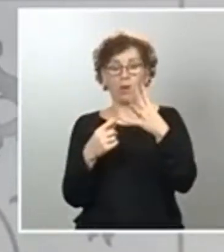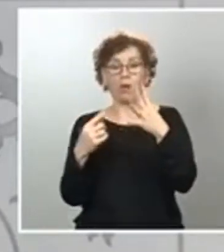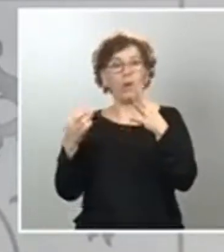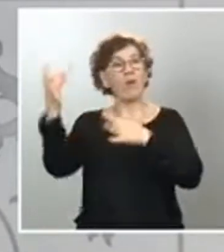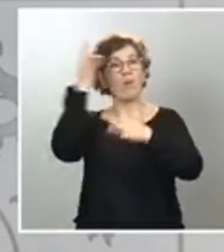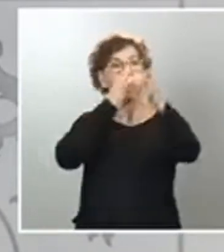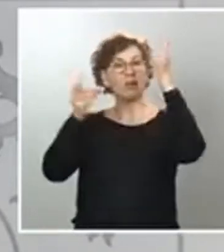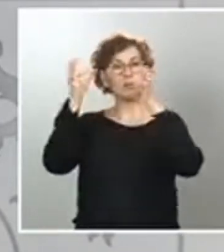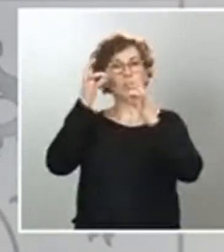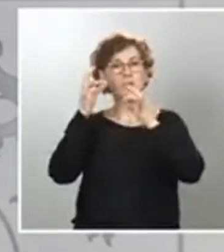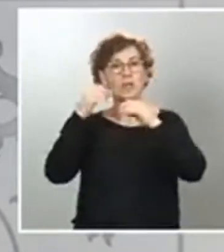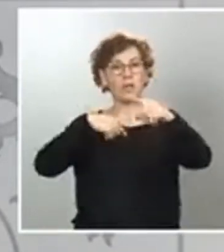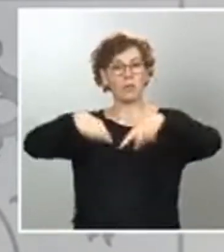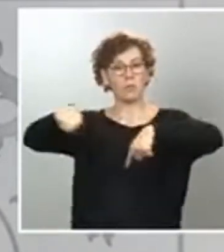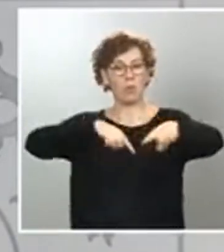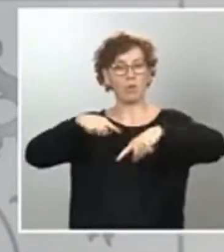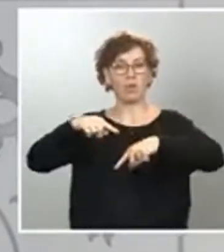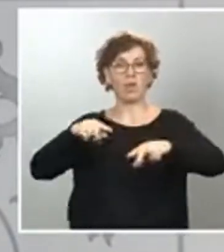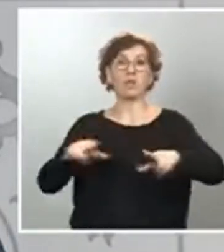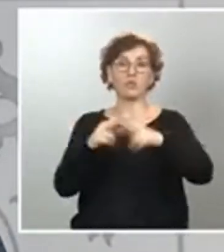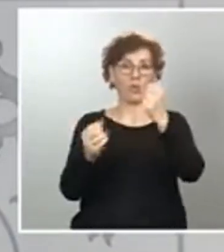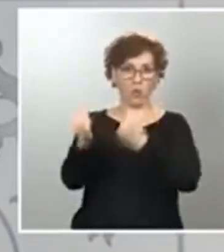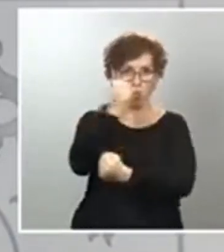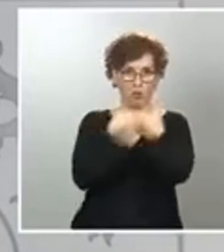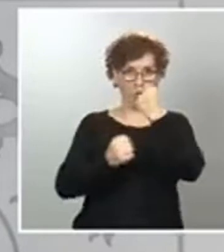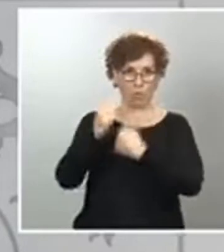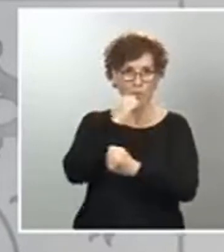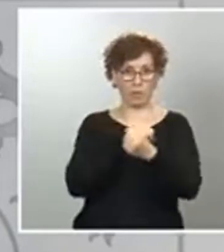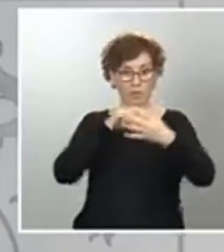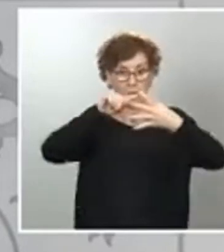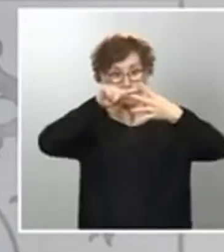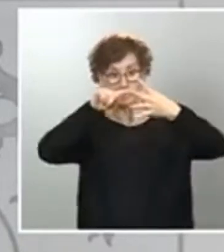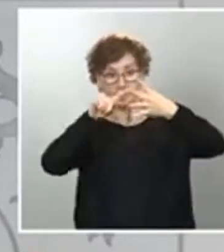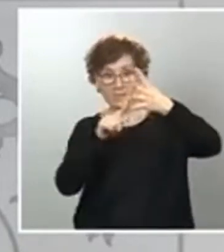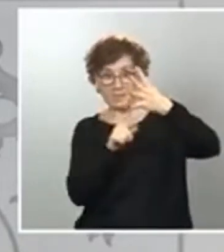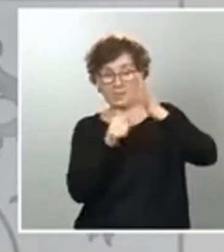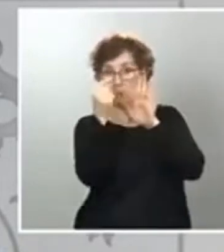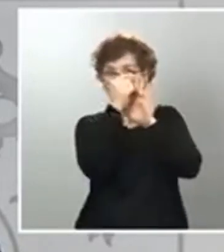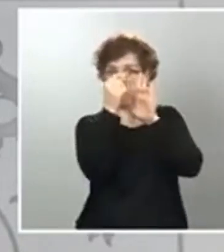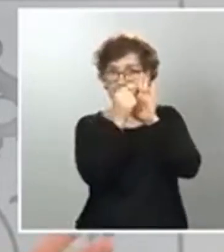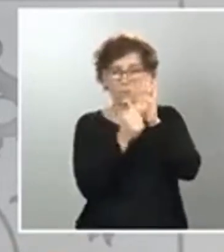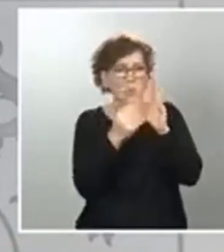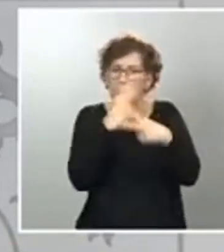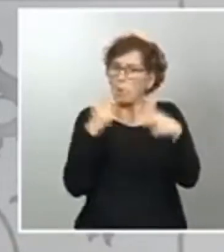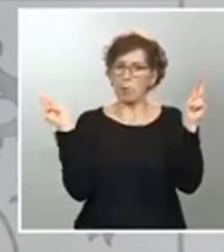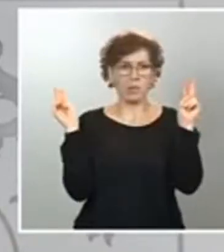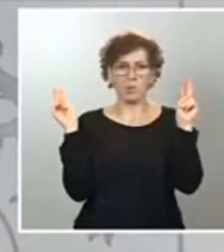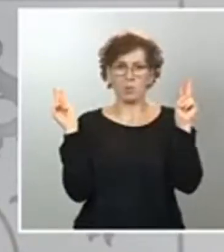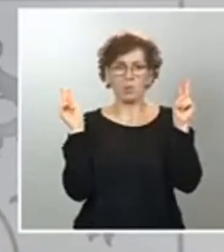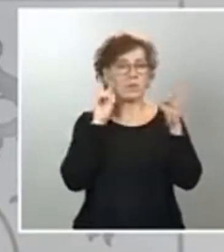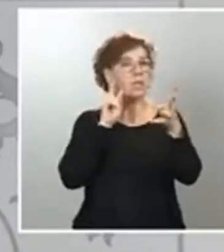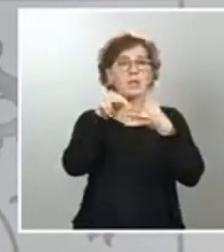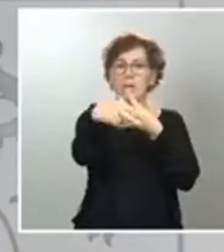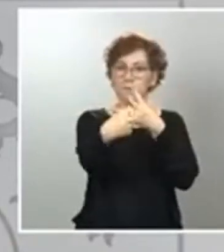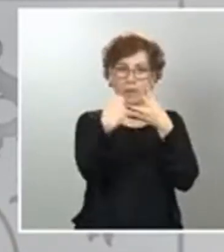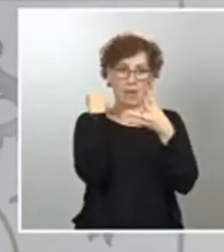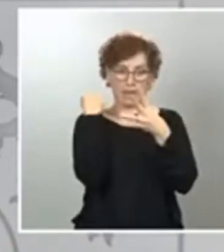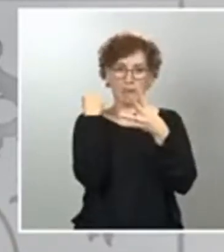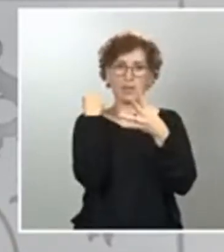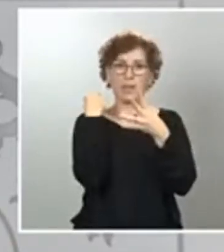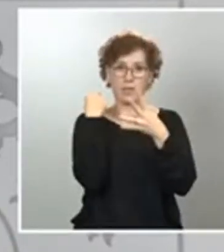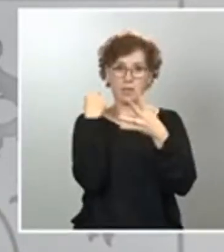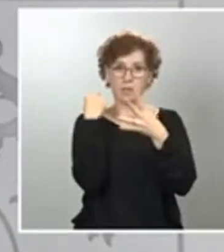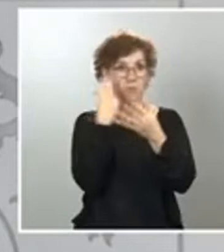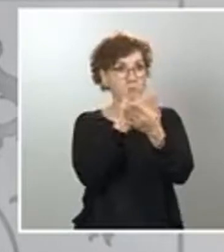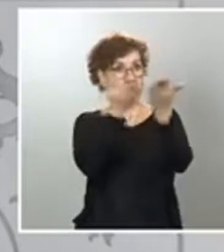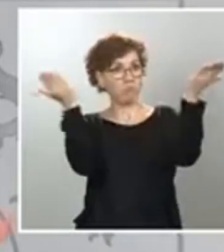datos socioeconómicos. Estos marcadores serán públicos, serán transparentes, estarán al alcance del conjunto de la